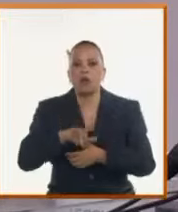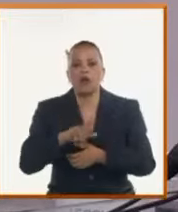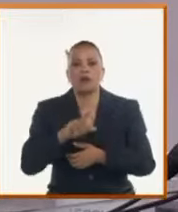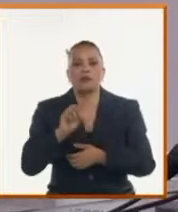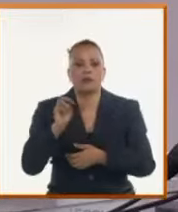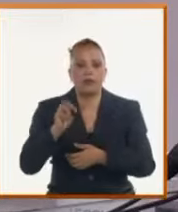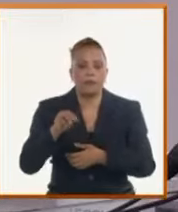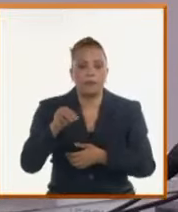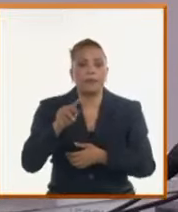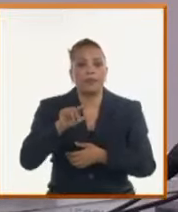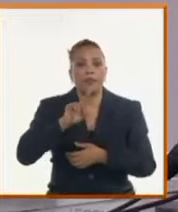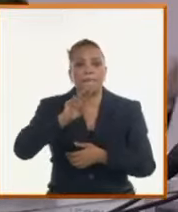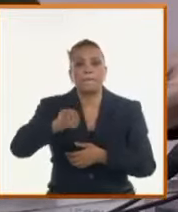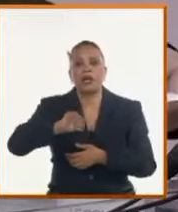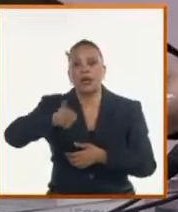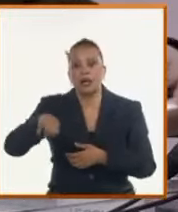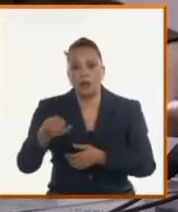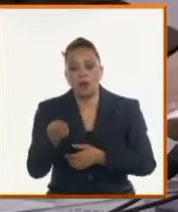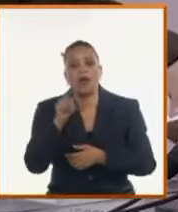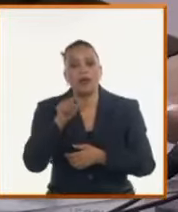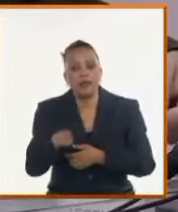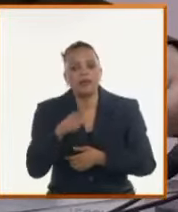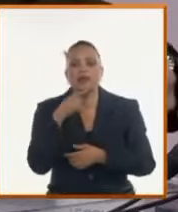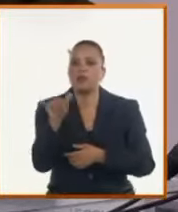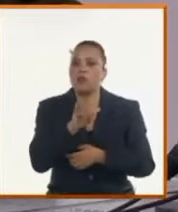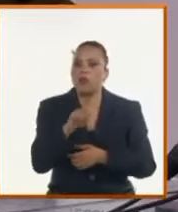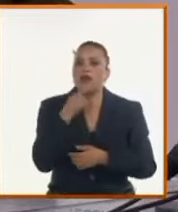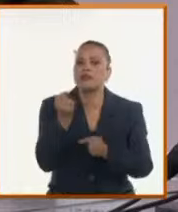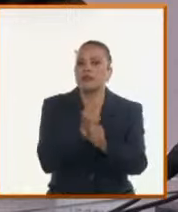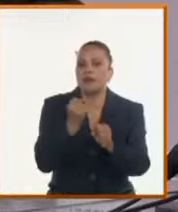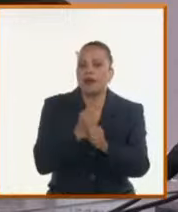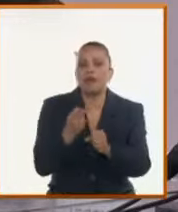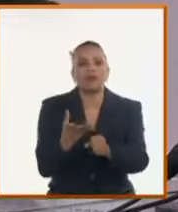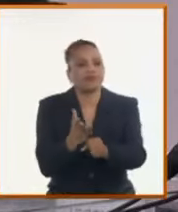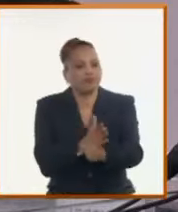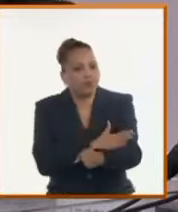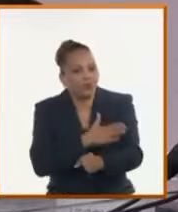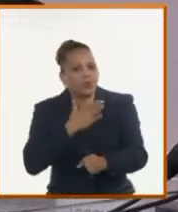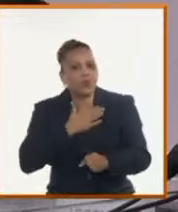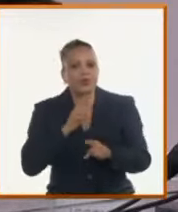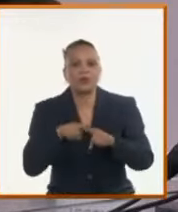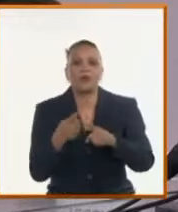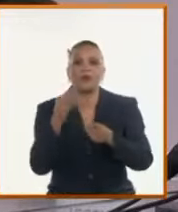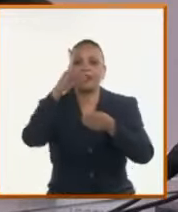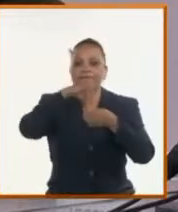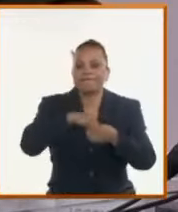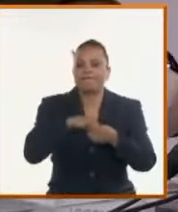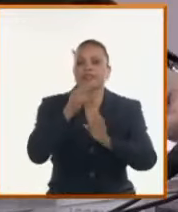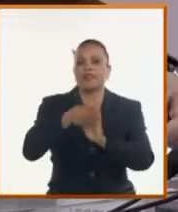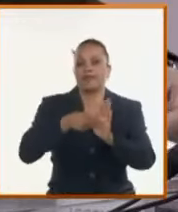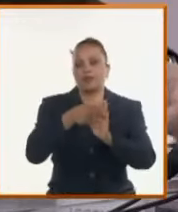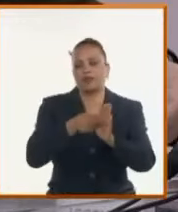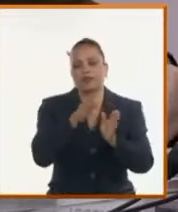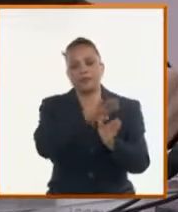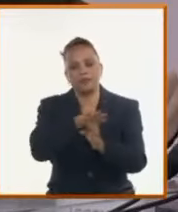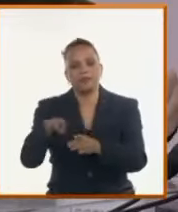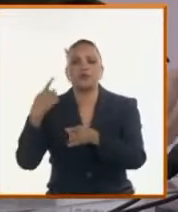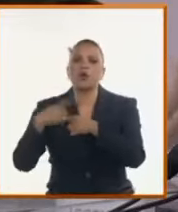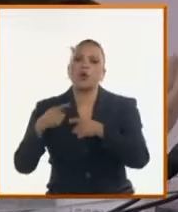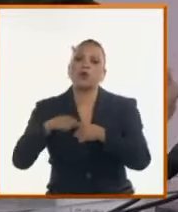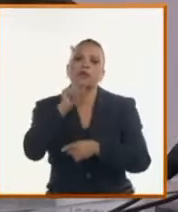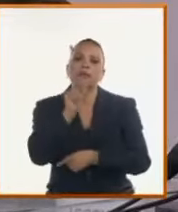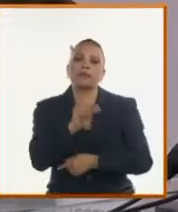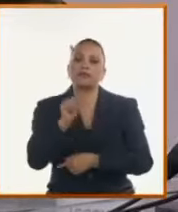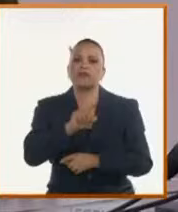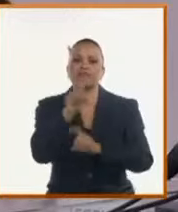estación de Cómo lo han mantenido allí los trabajadores y el orgullo que sienten por ser ferroviario pero hay otras opiniones que también